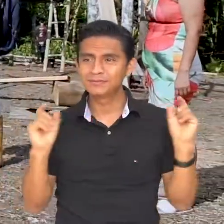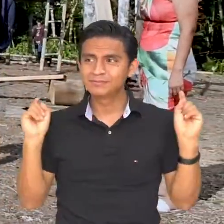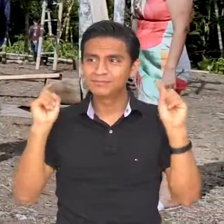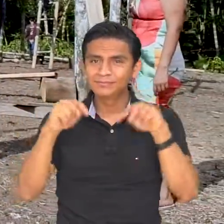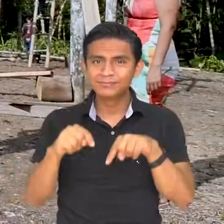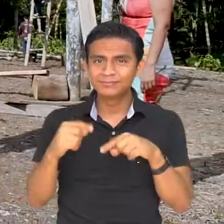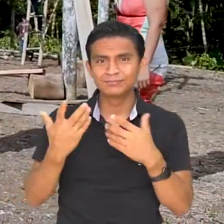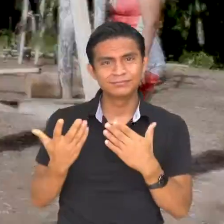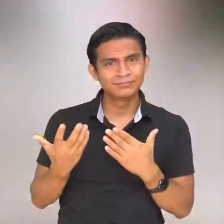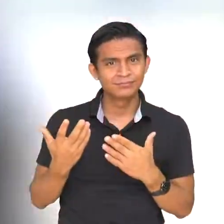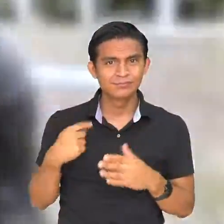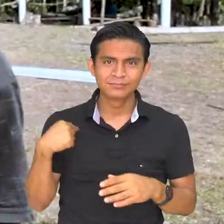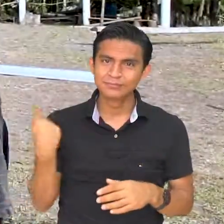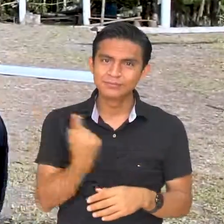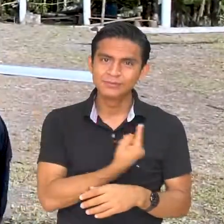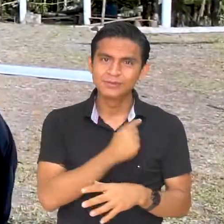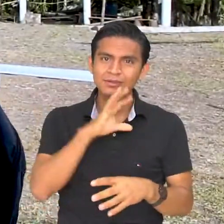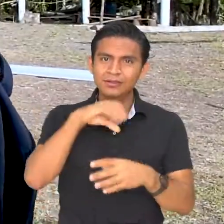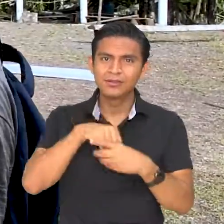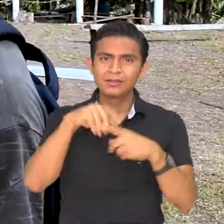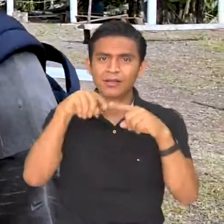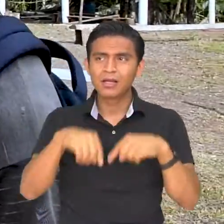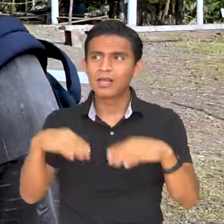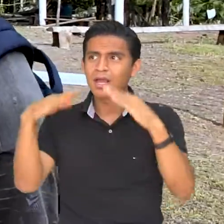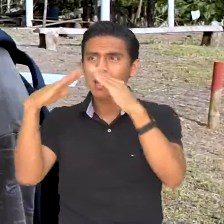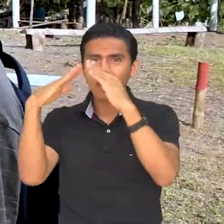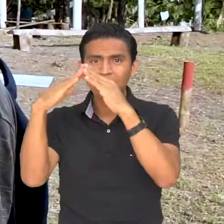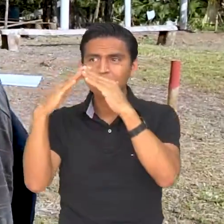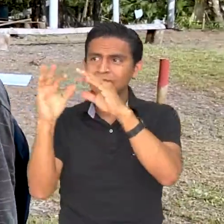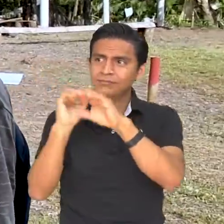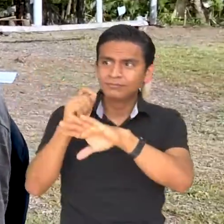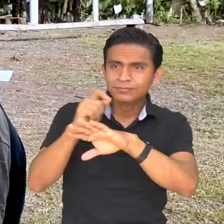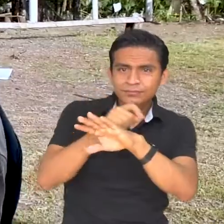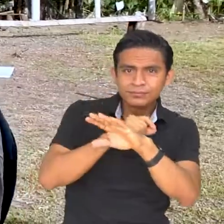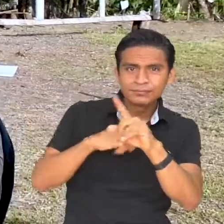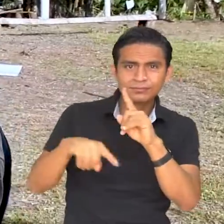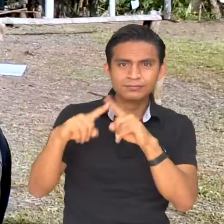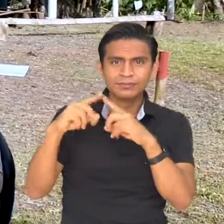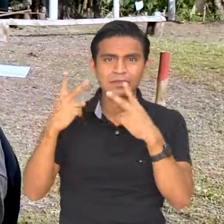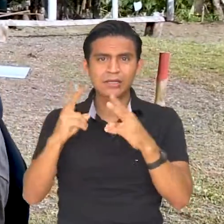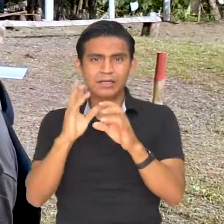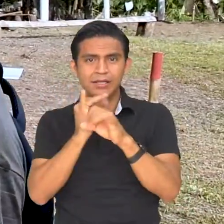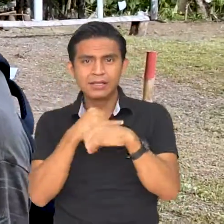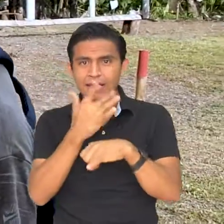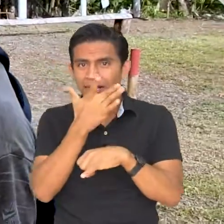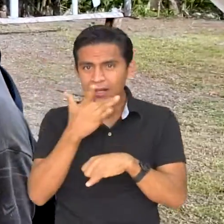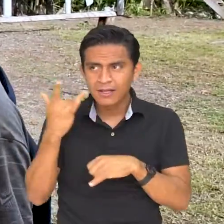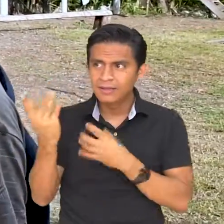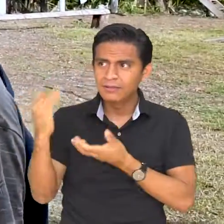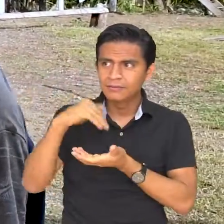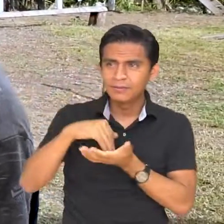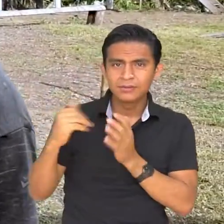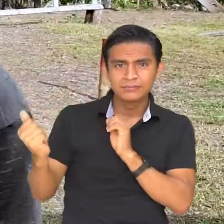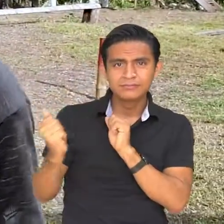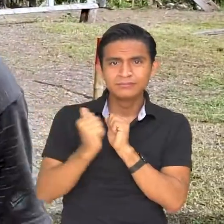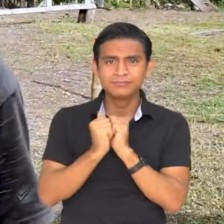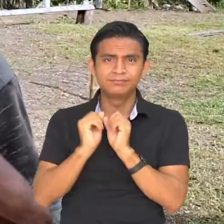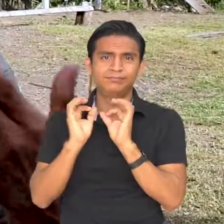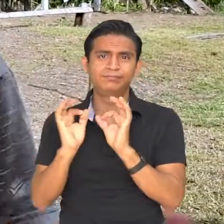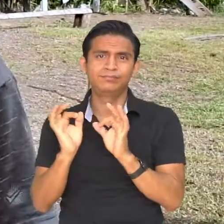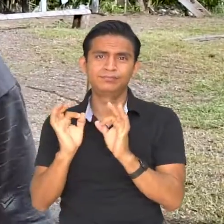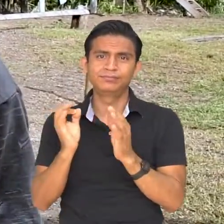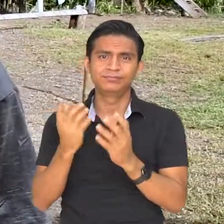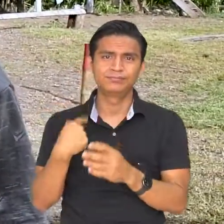minguita. Tenemos acá la casa comunal, estamos esperando nosotros acá a la ingeniera Elena. Como dijo, como